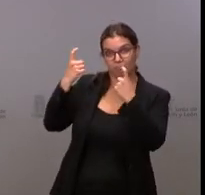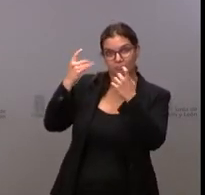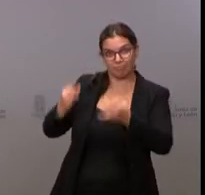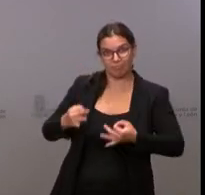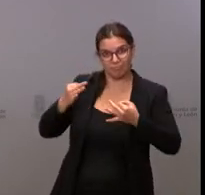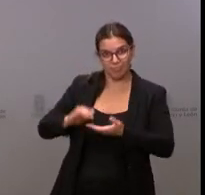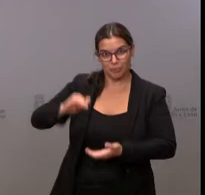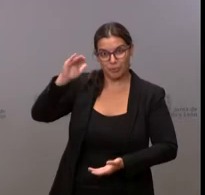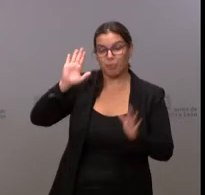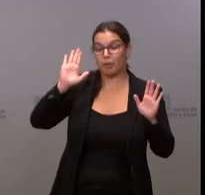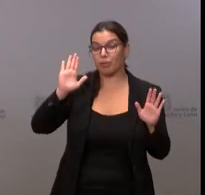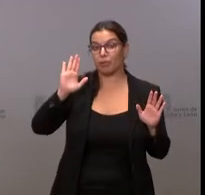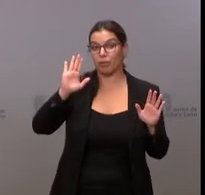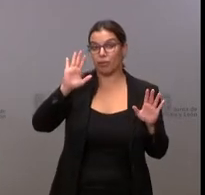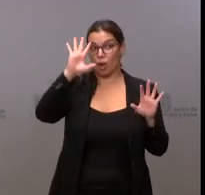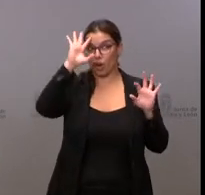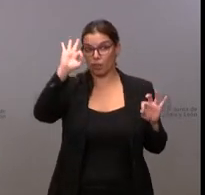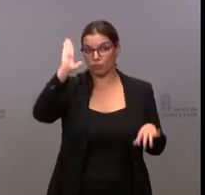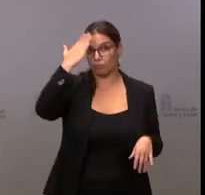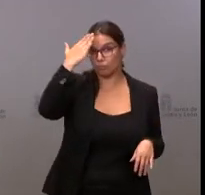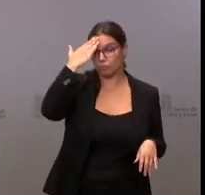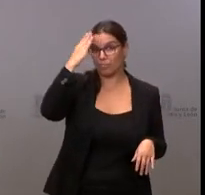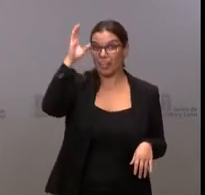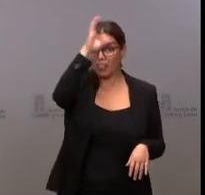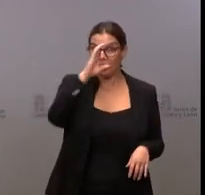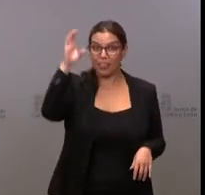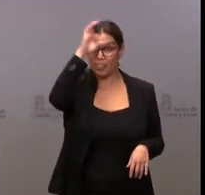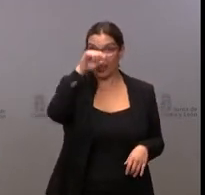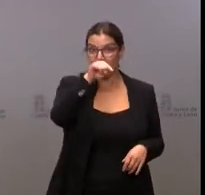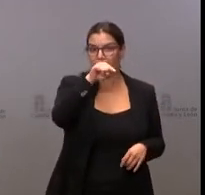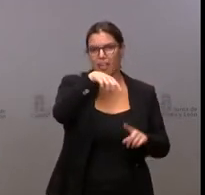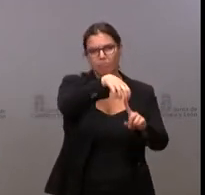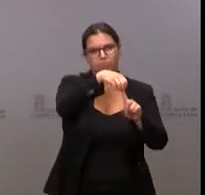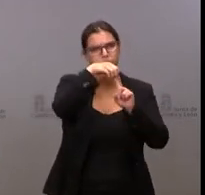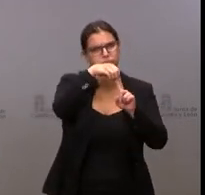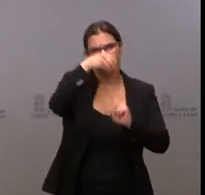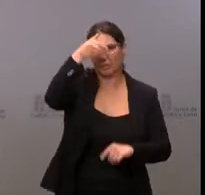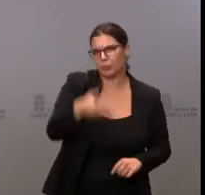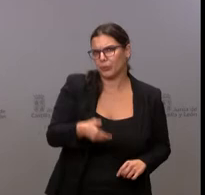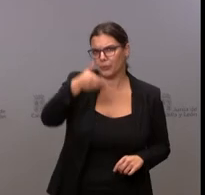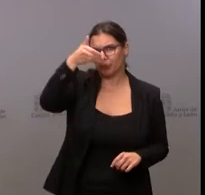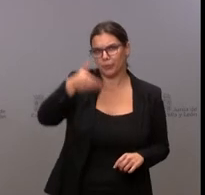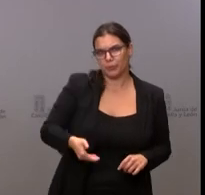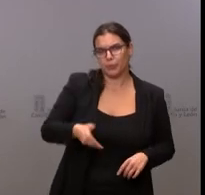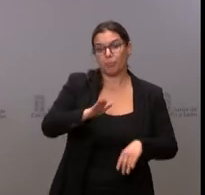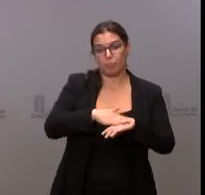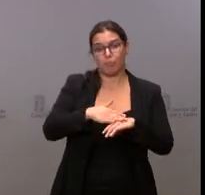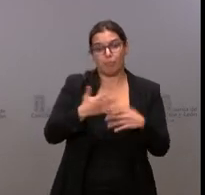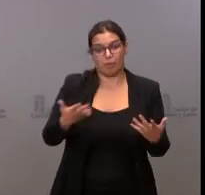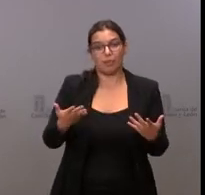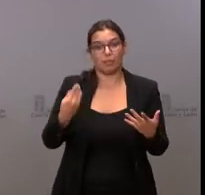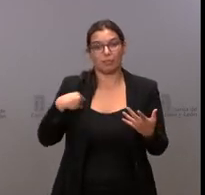desde la razón que la ciencia ha sido capital crucial vital para poder